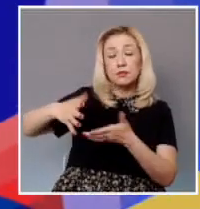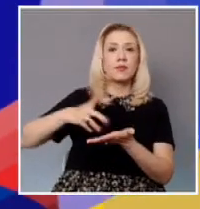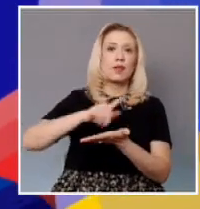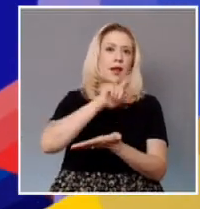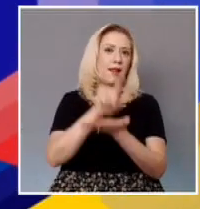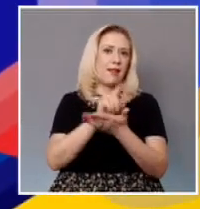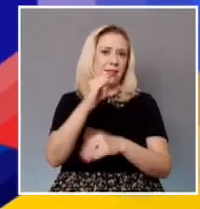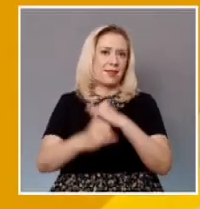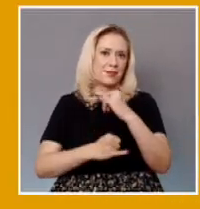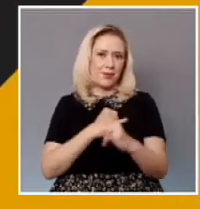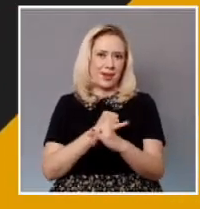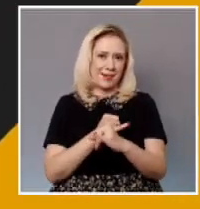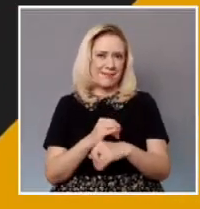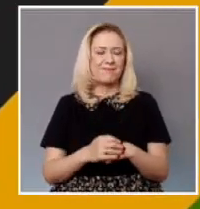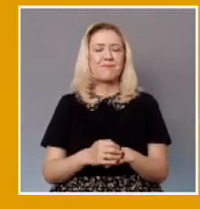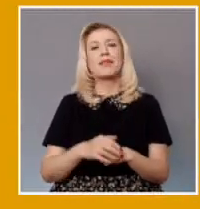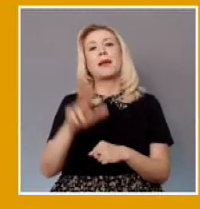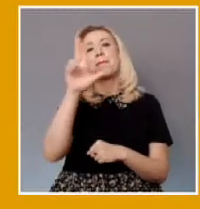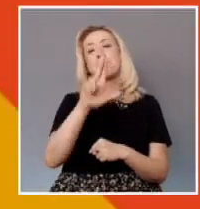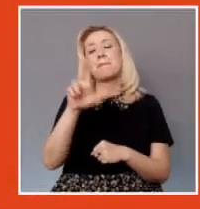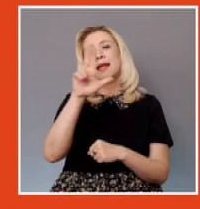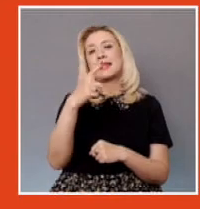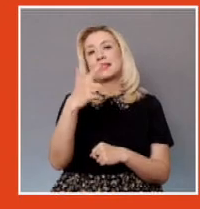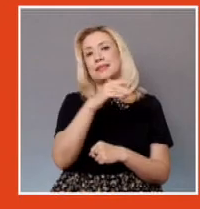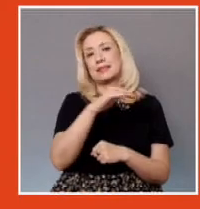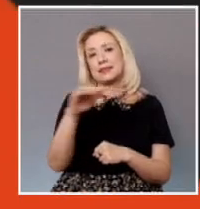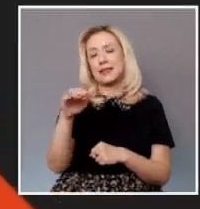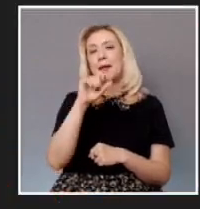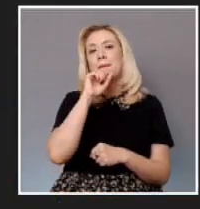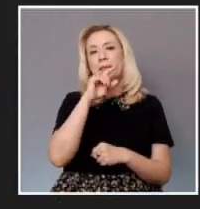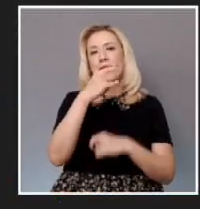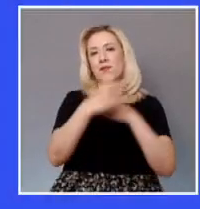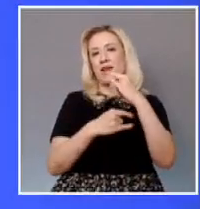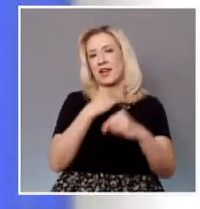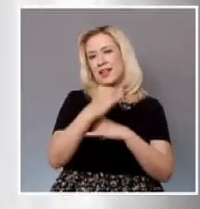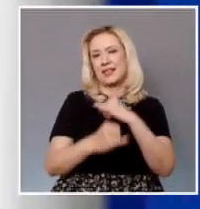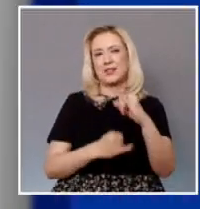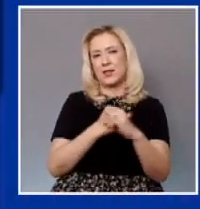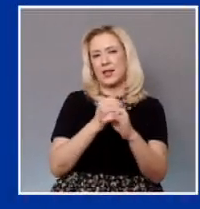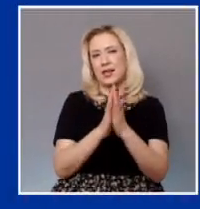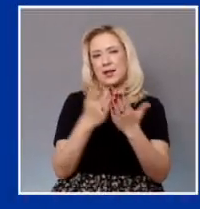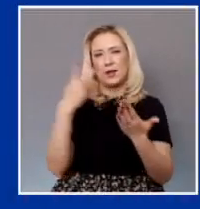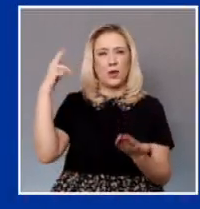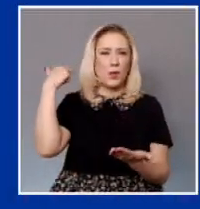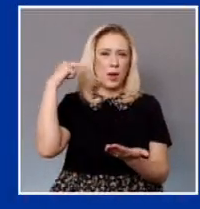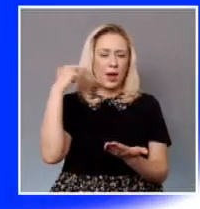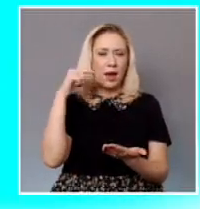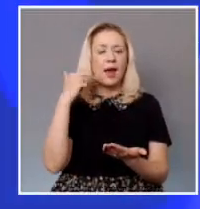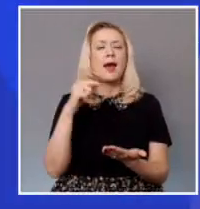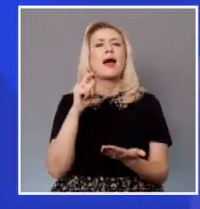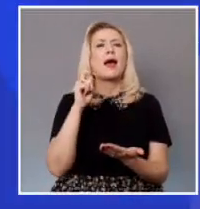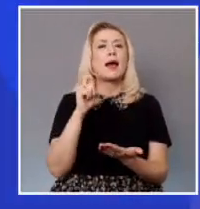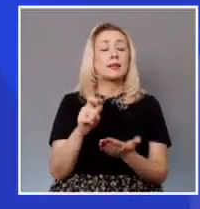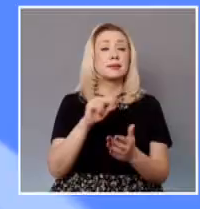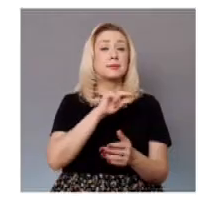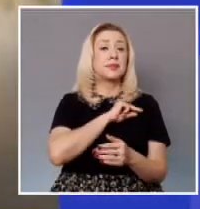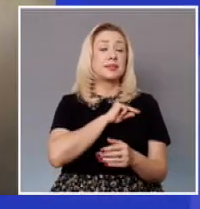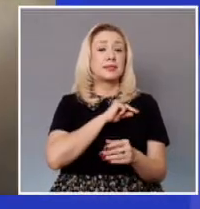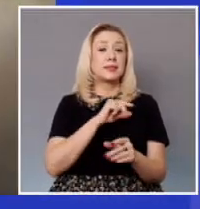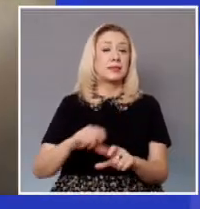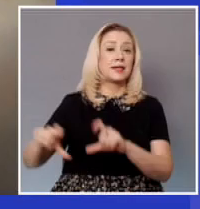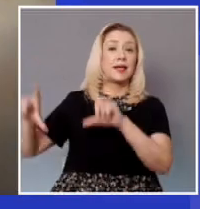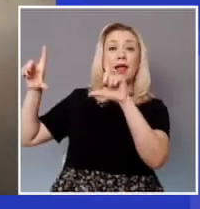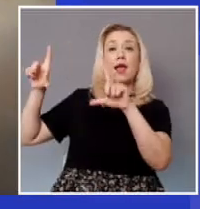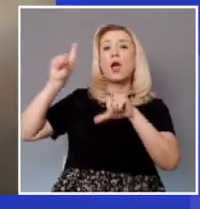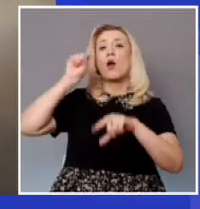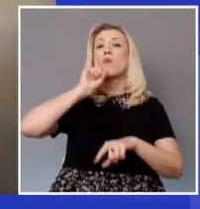a las 19:30 horas, también en el marco de la Feria Internacional del Libro de Guadalajara, le tendremos un programa especial sobre mujeres en el poder,